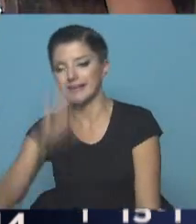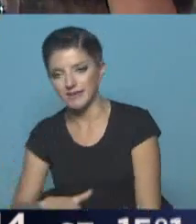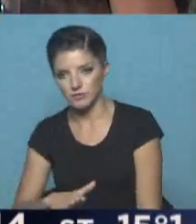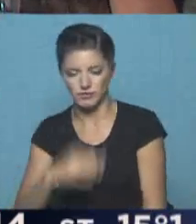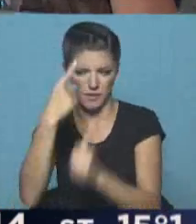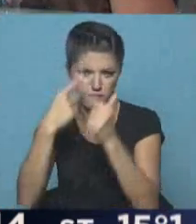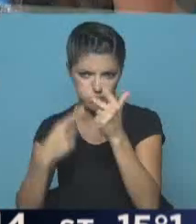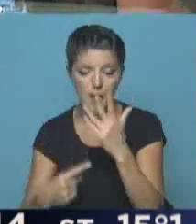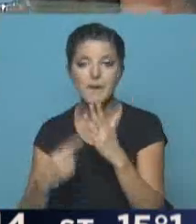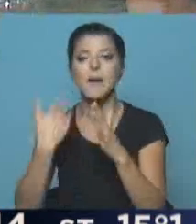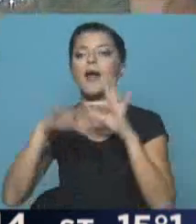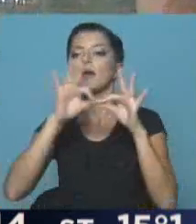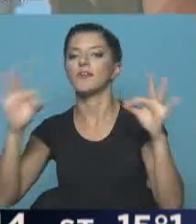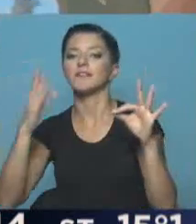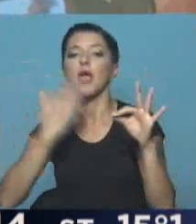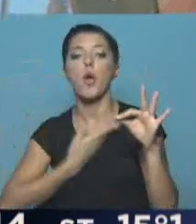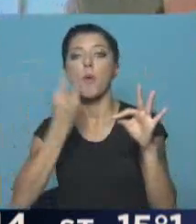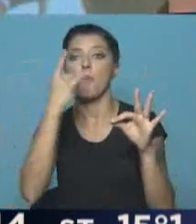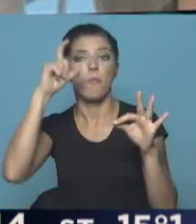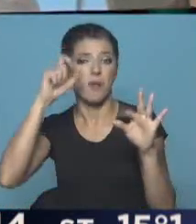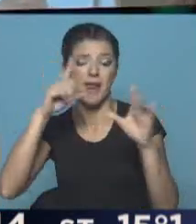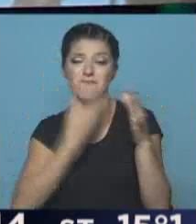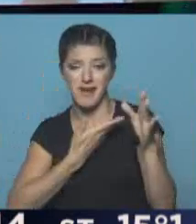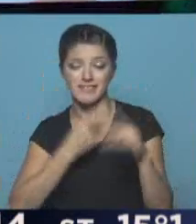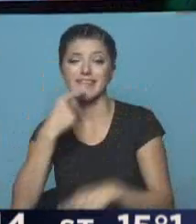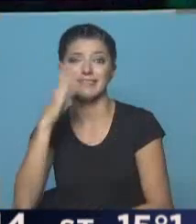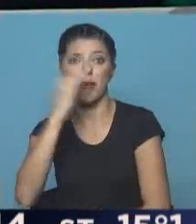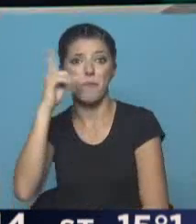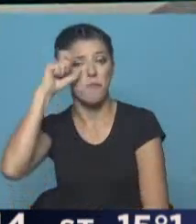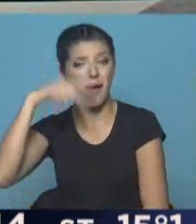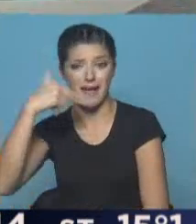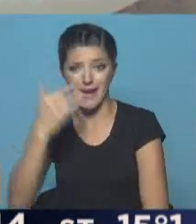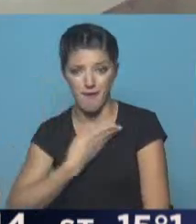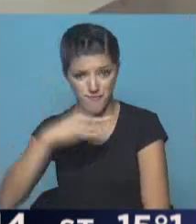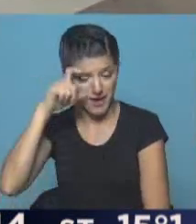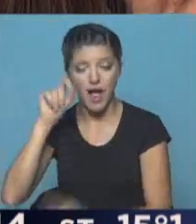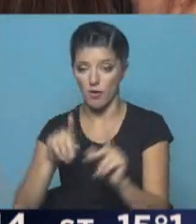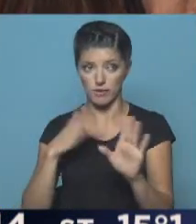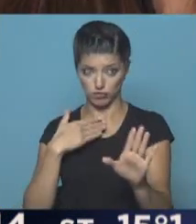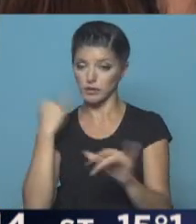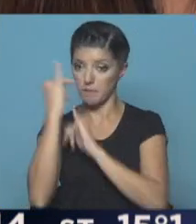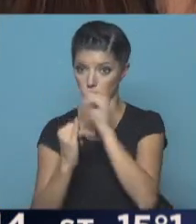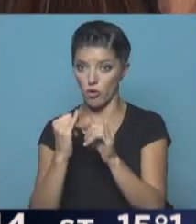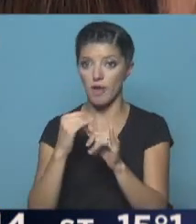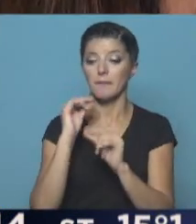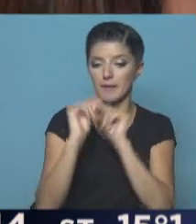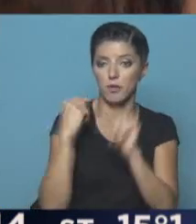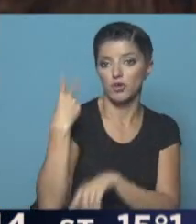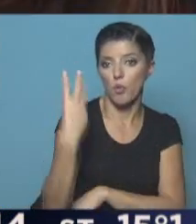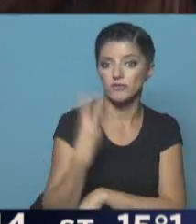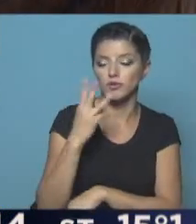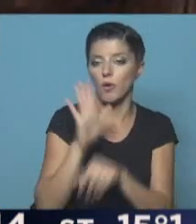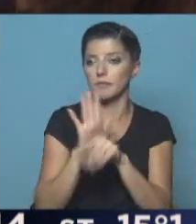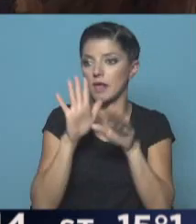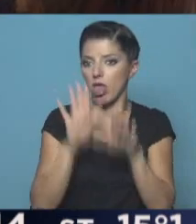todo esta frase, la buena fe. Ahora, lo que sí está ocurriendo, muy brevemente te digo, es que Washington está un poquito paralizada